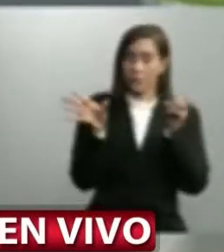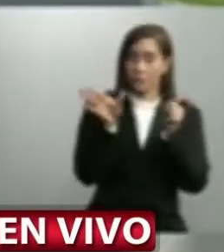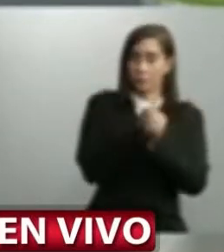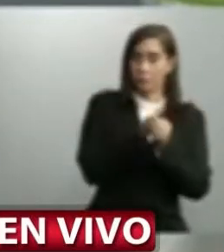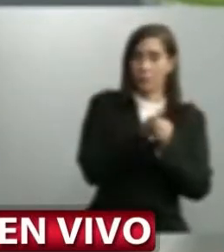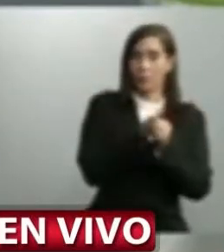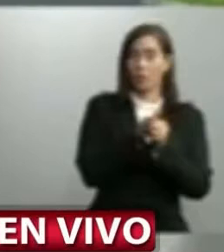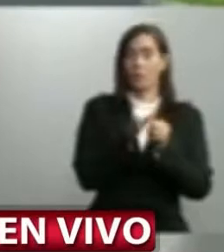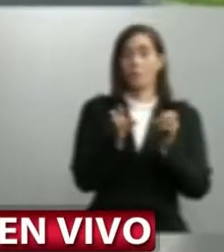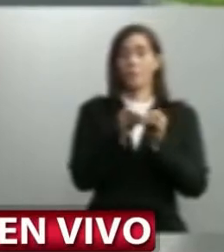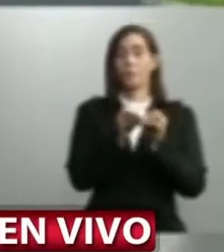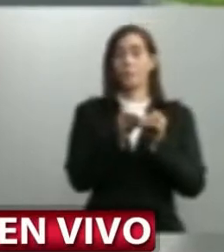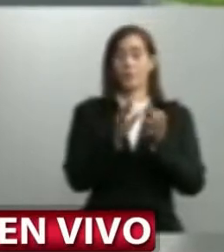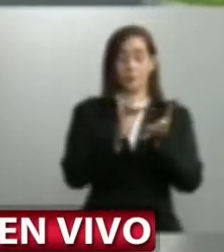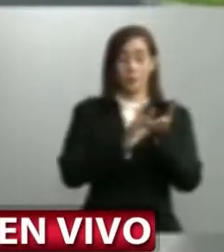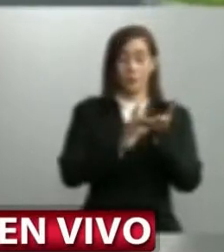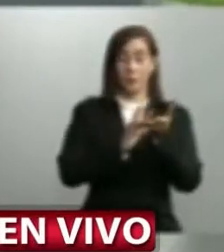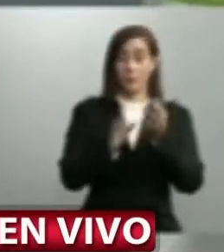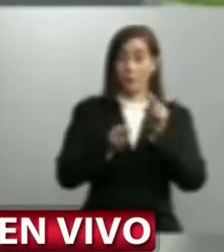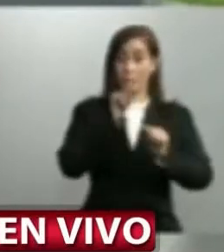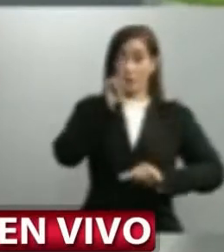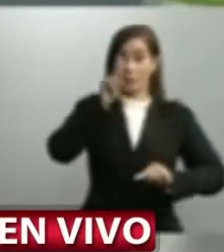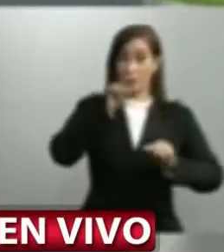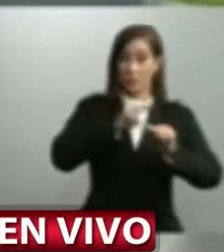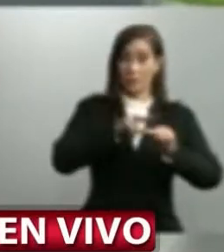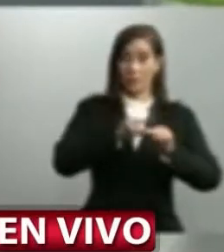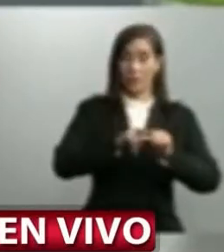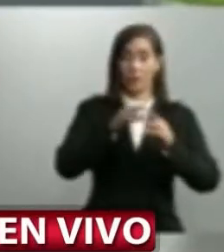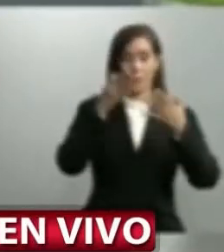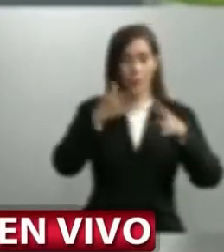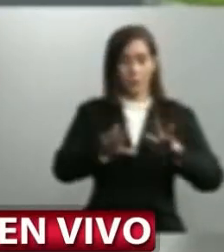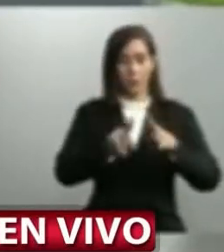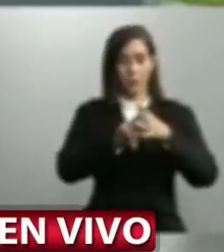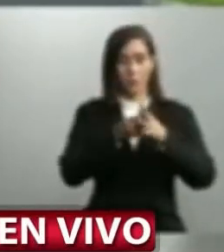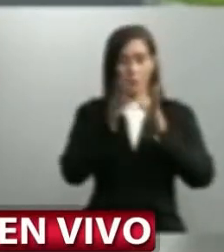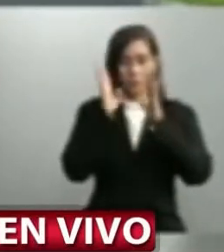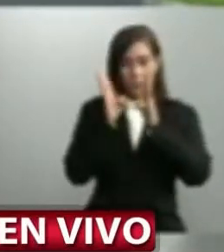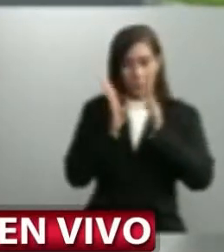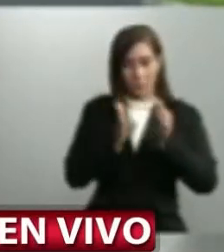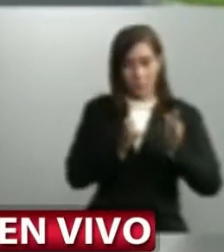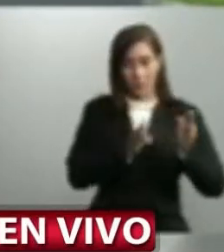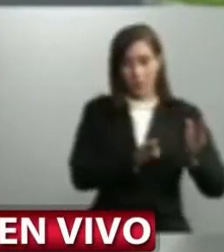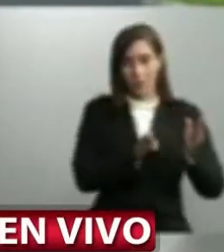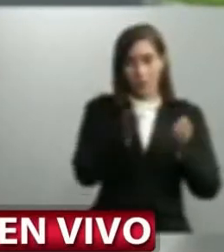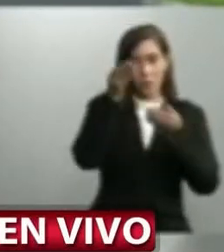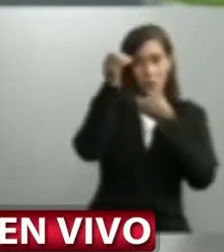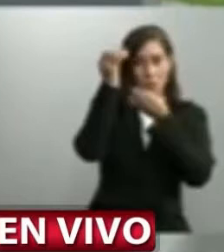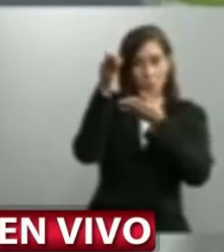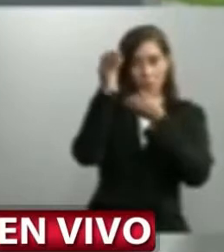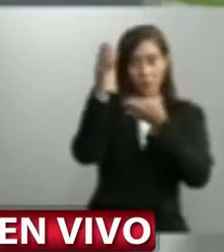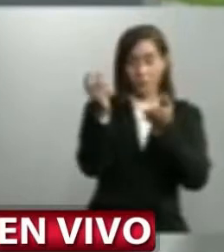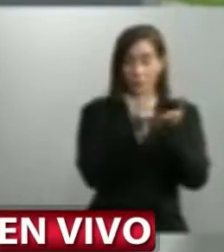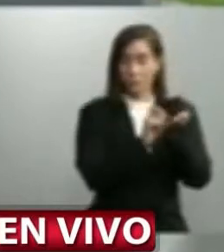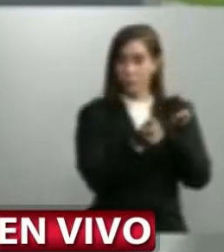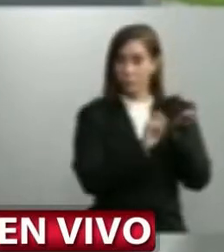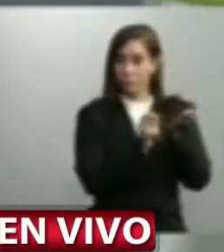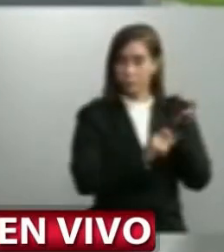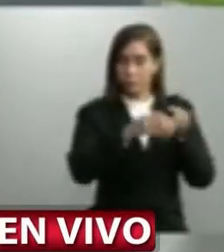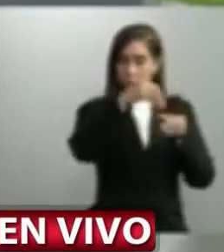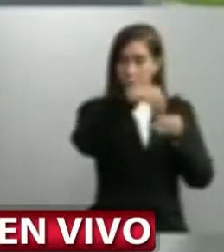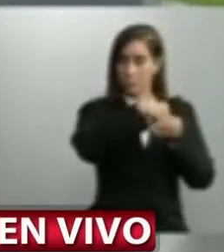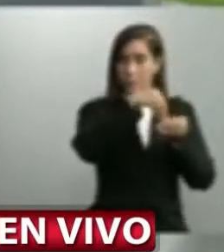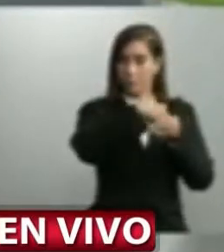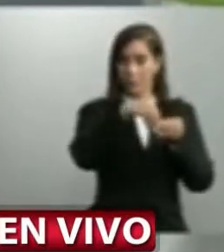reforma del Laboratorio Nacional que ya hemos iniciado con su informatización,